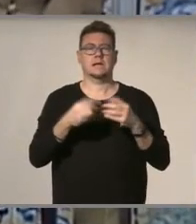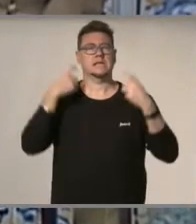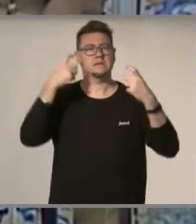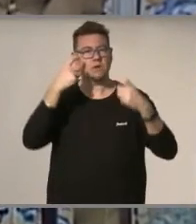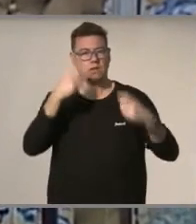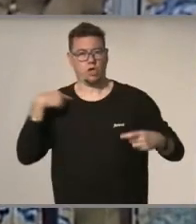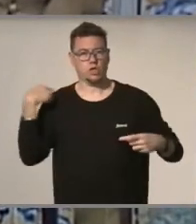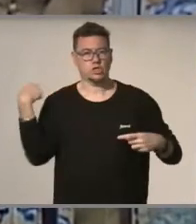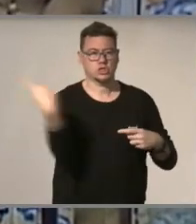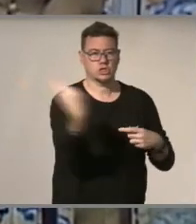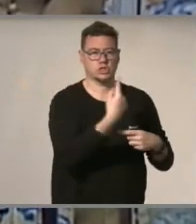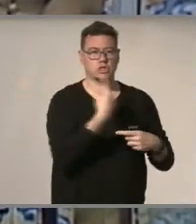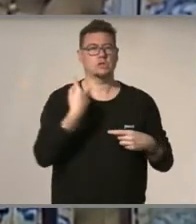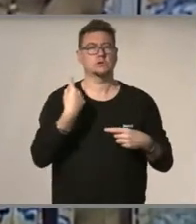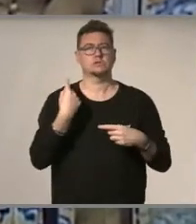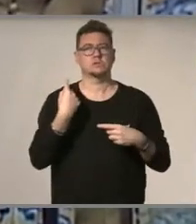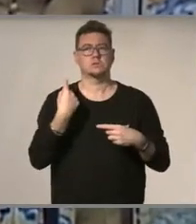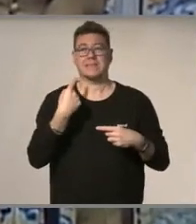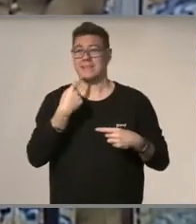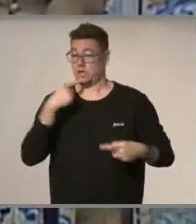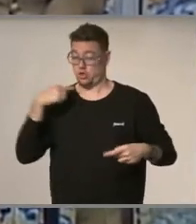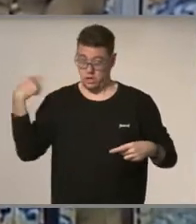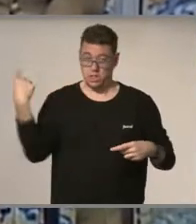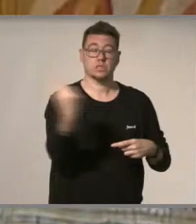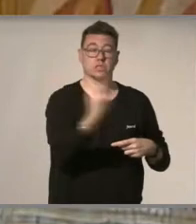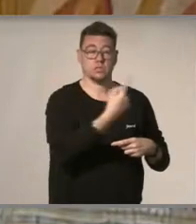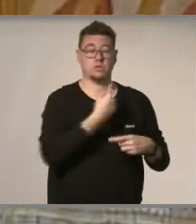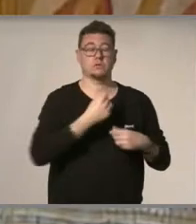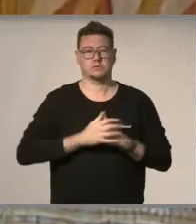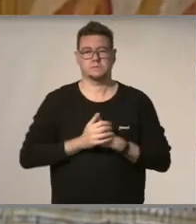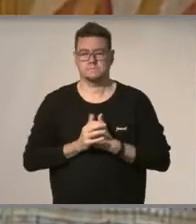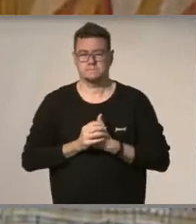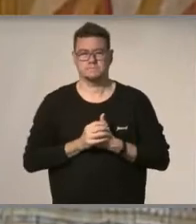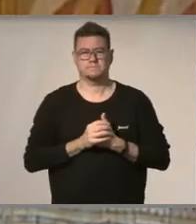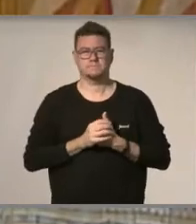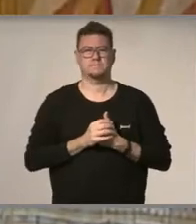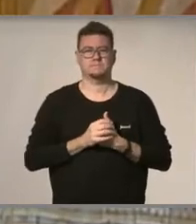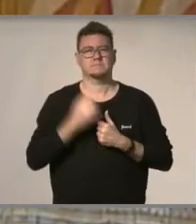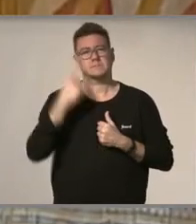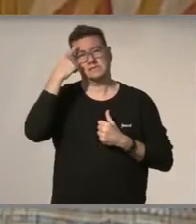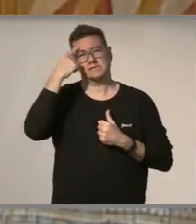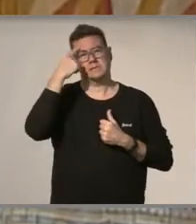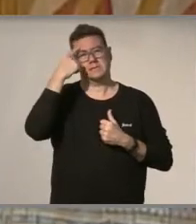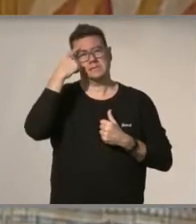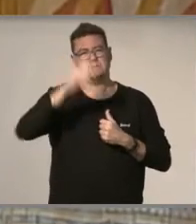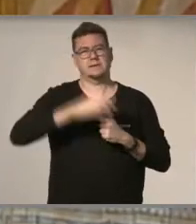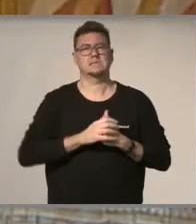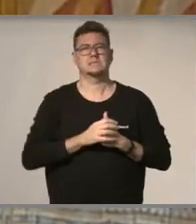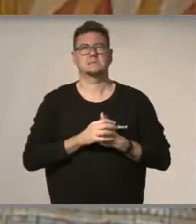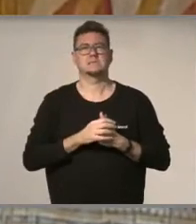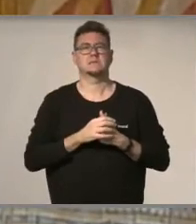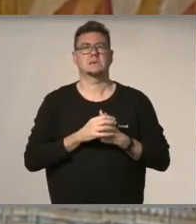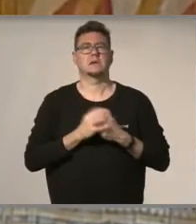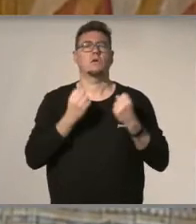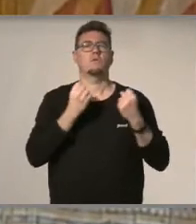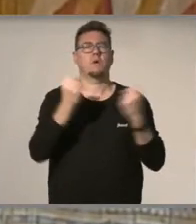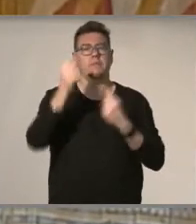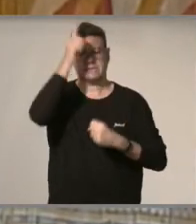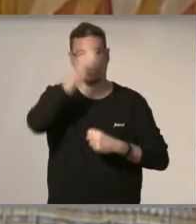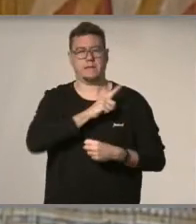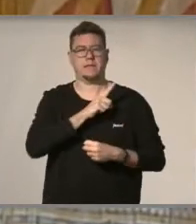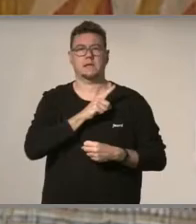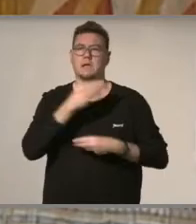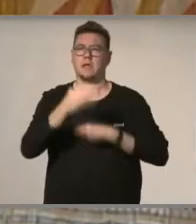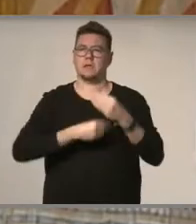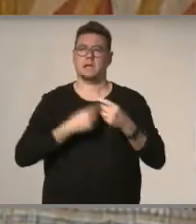todos, y digo de todos, saldremos adelante. Bien sabéis, en las Fuerzas Armadas, lo que es el